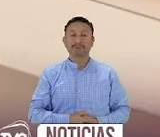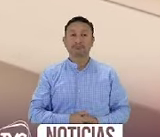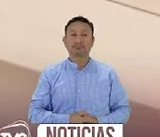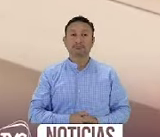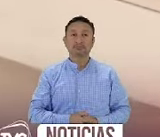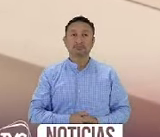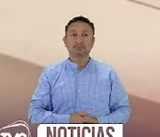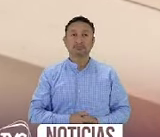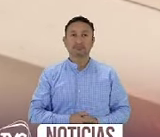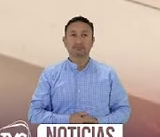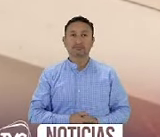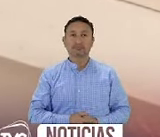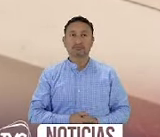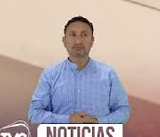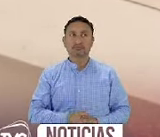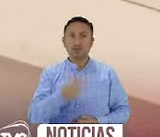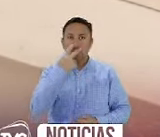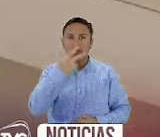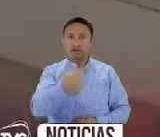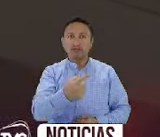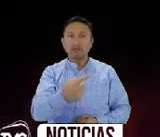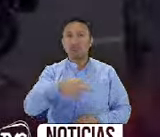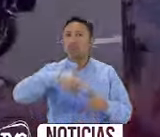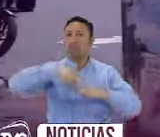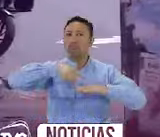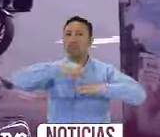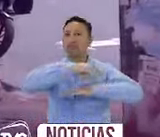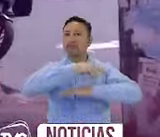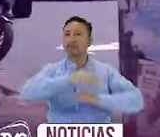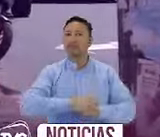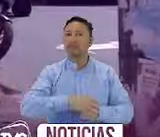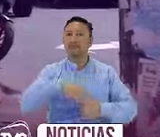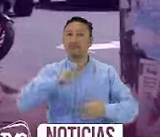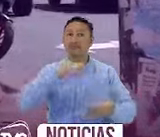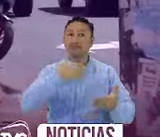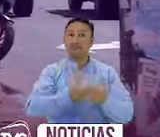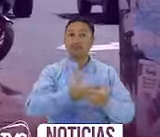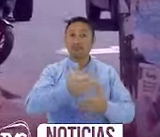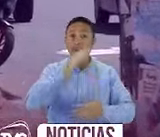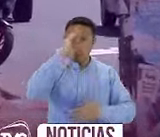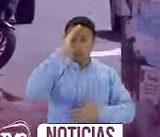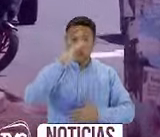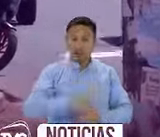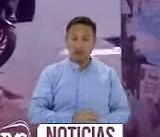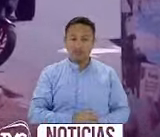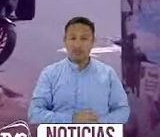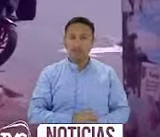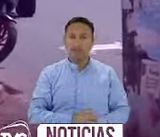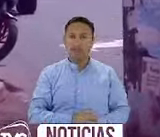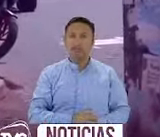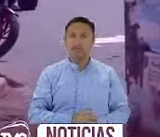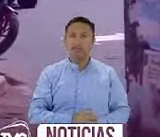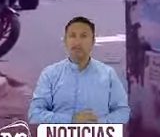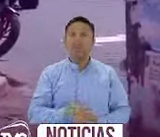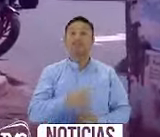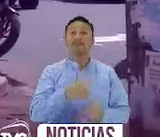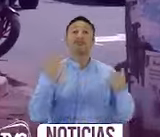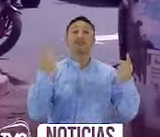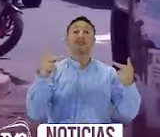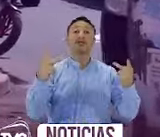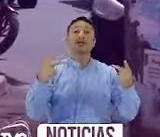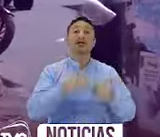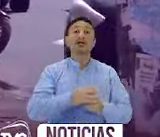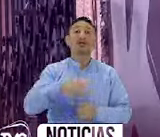movilizaba? De lo que se ve, solamente de arriba. La policía llegó a atender la emergencia reportada en la Ramón Borja, sector de la Kennedy, norte de